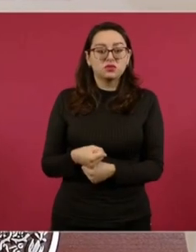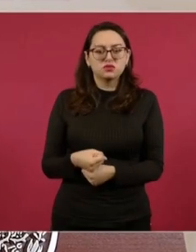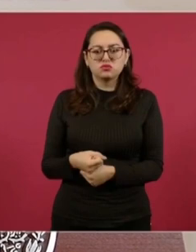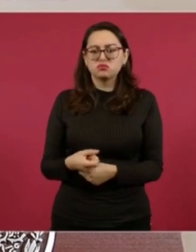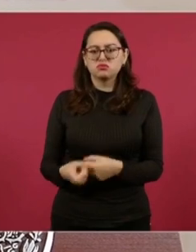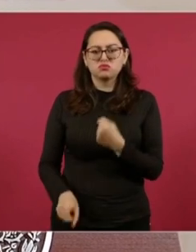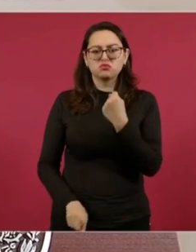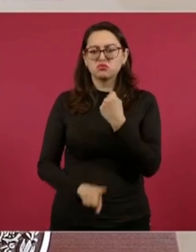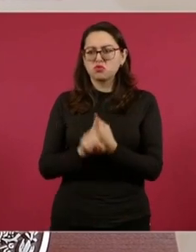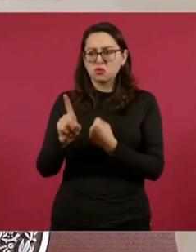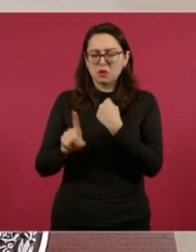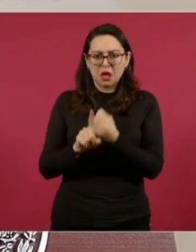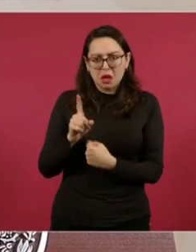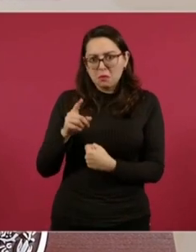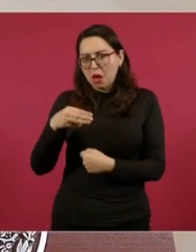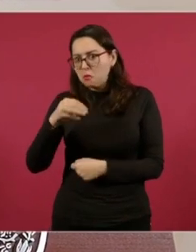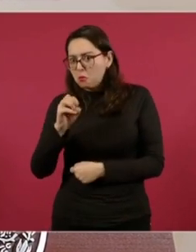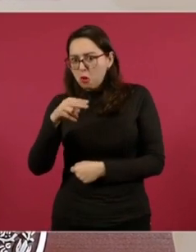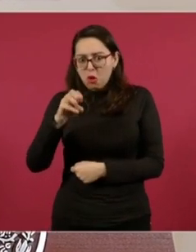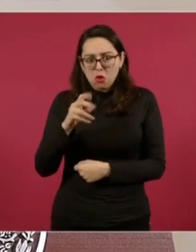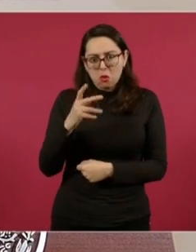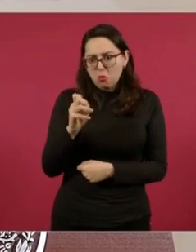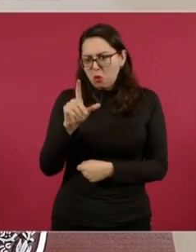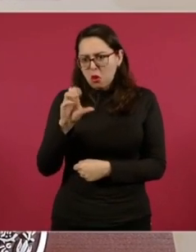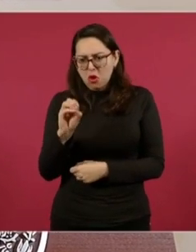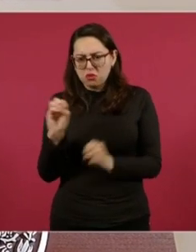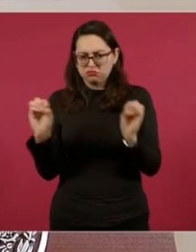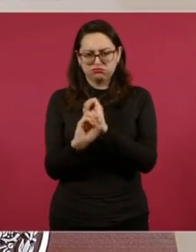¿Cómo hasta ahora se dan cuenta